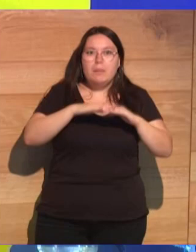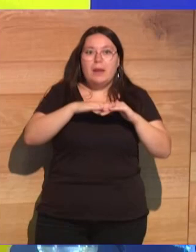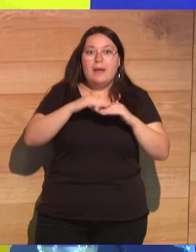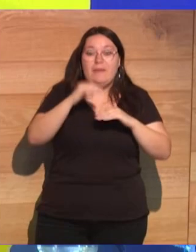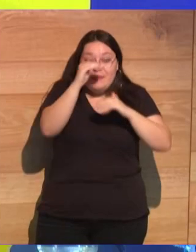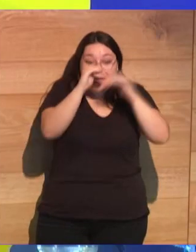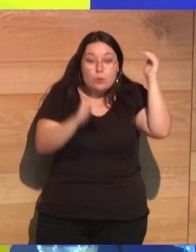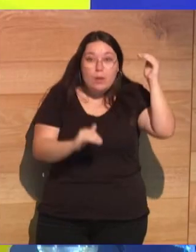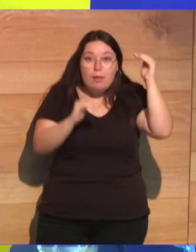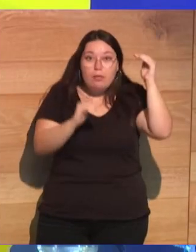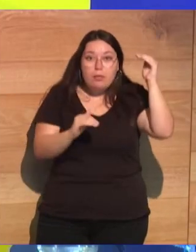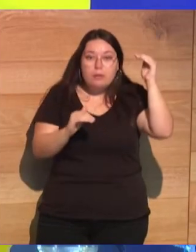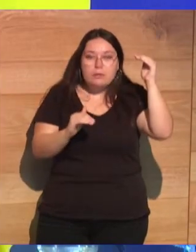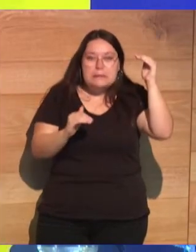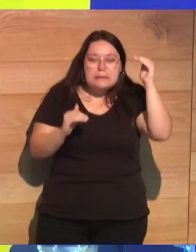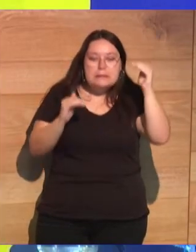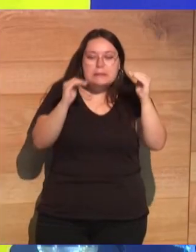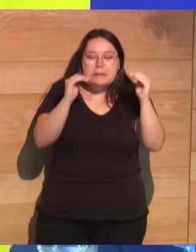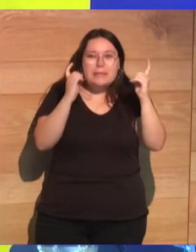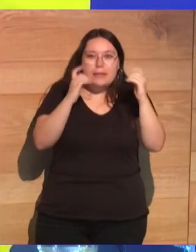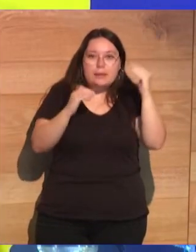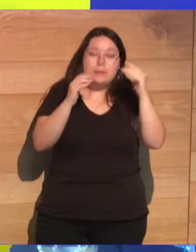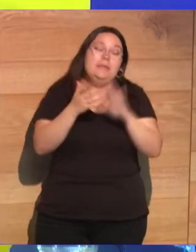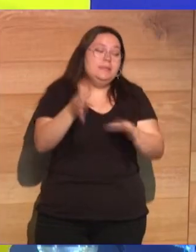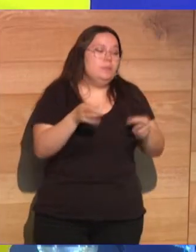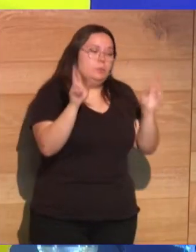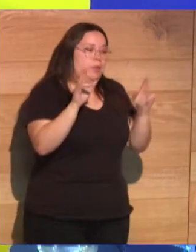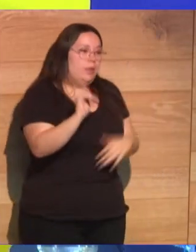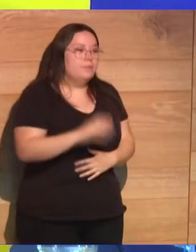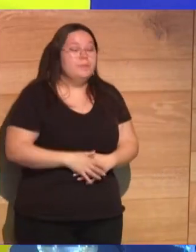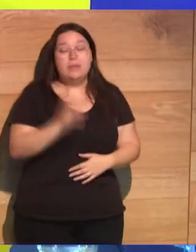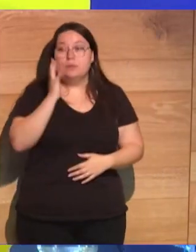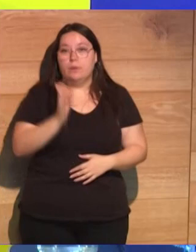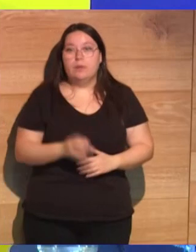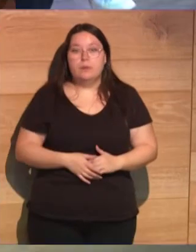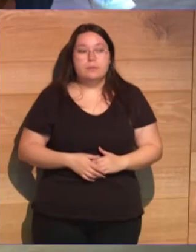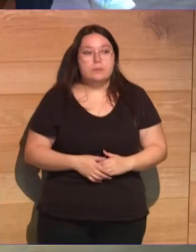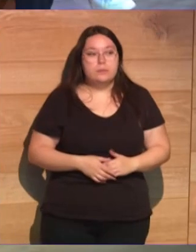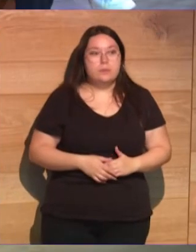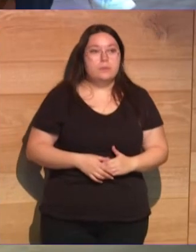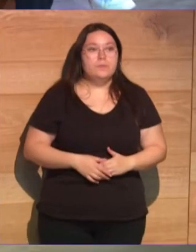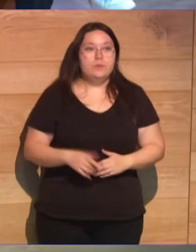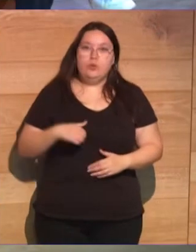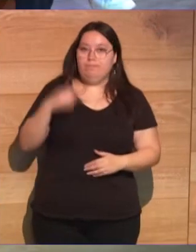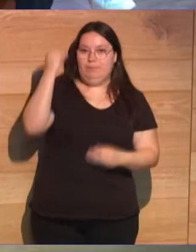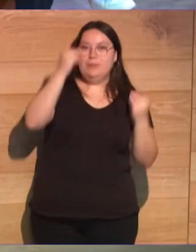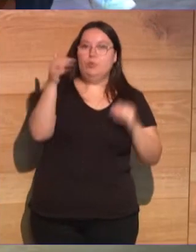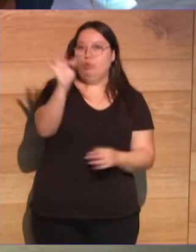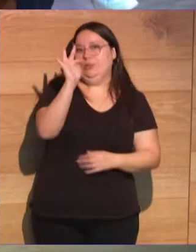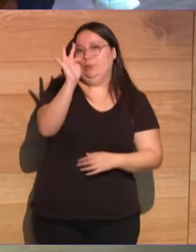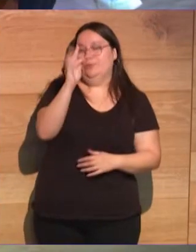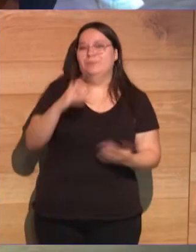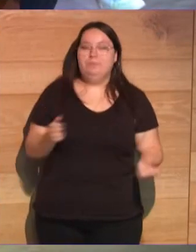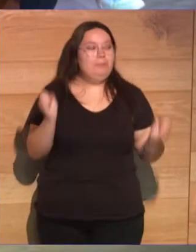la desigualdad. Siempre hay esperanza. Sí, Esther. Yo voy a poner aquí la nota optimista, me va a tocar. Venga,